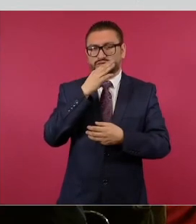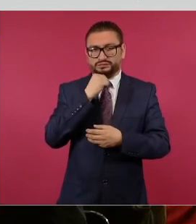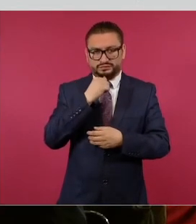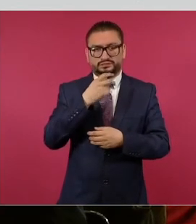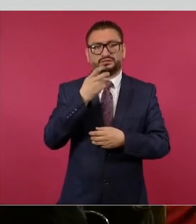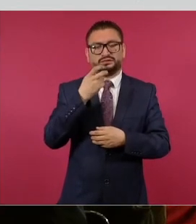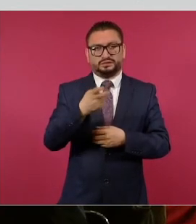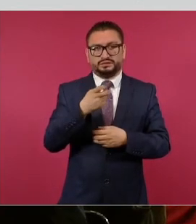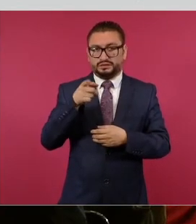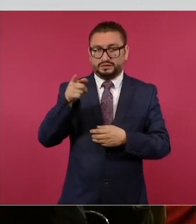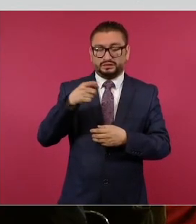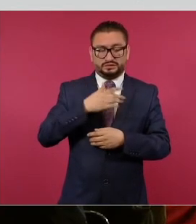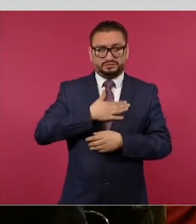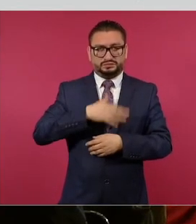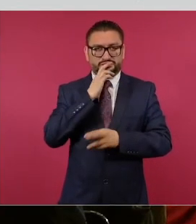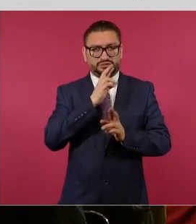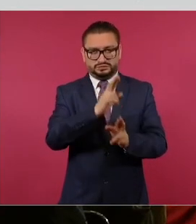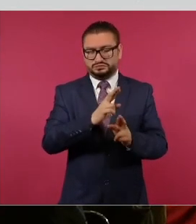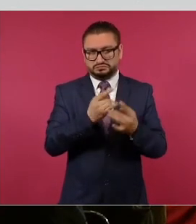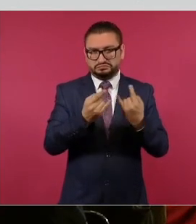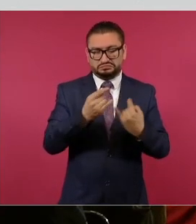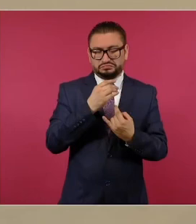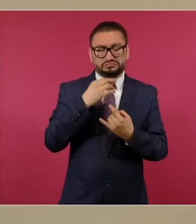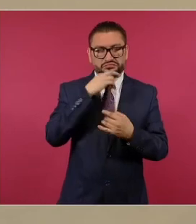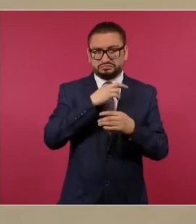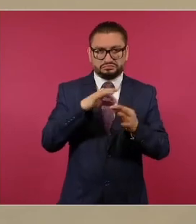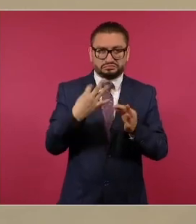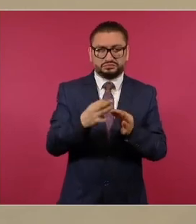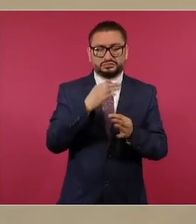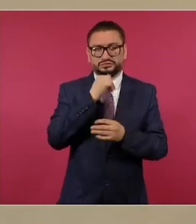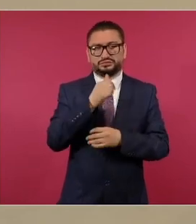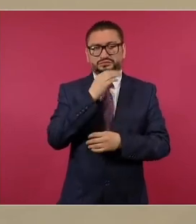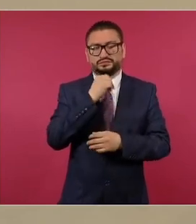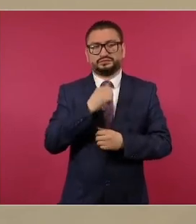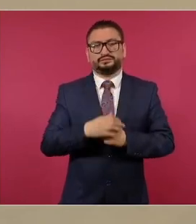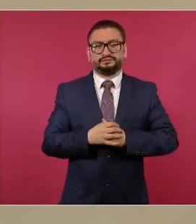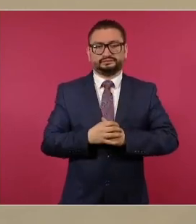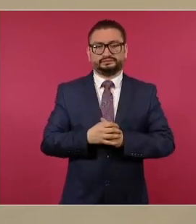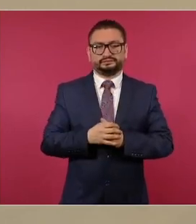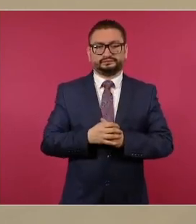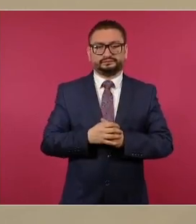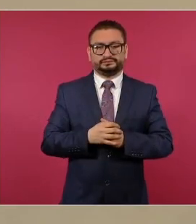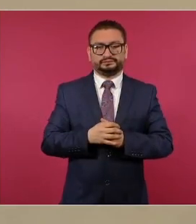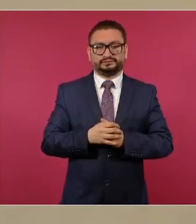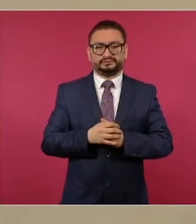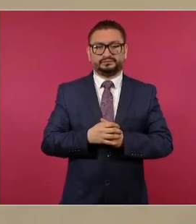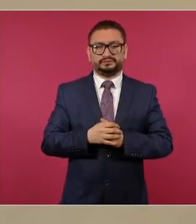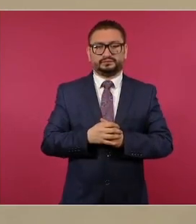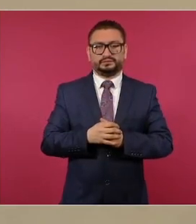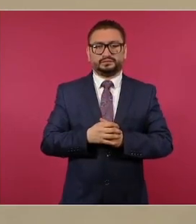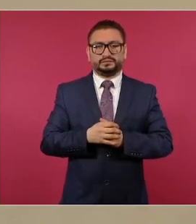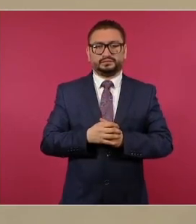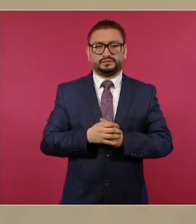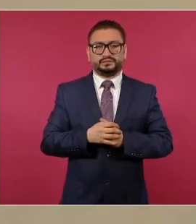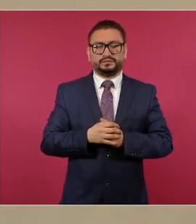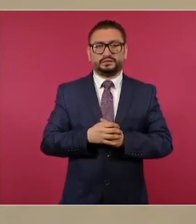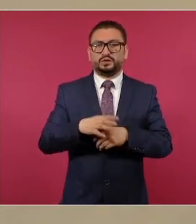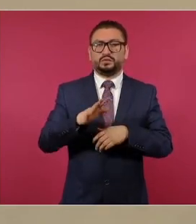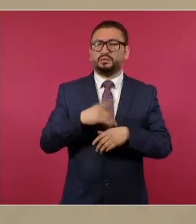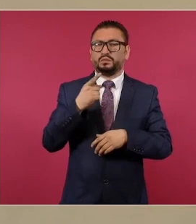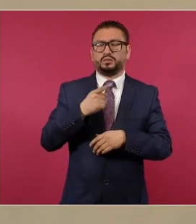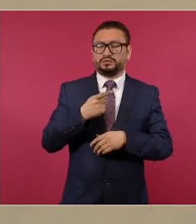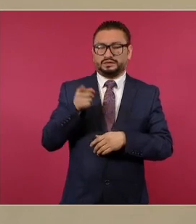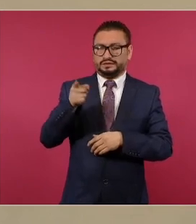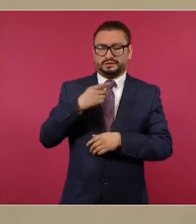pronta y eficaz resolución de los casos. Se considera que no se ha impartido